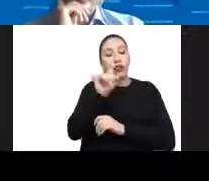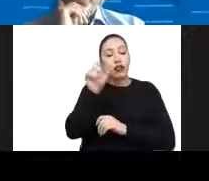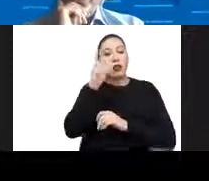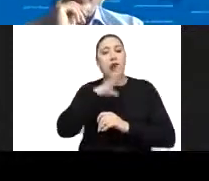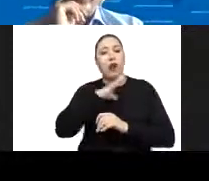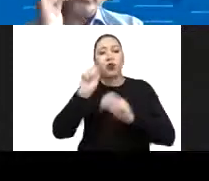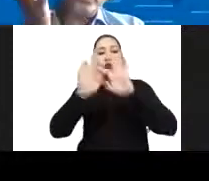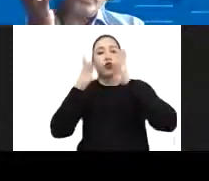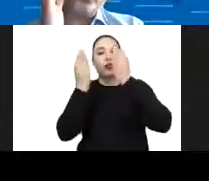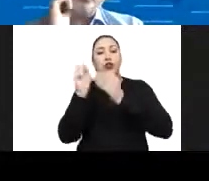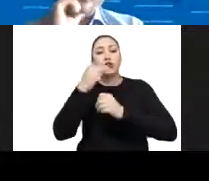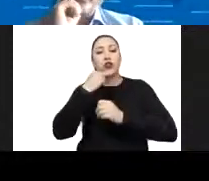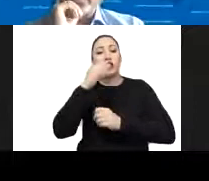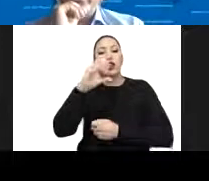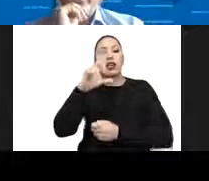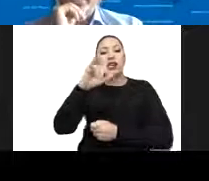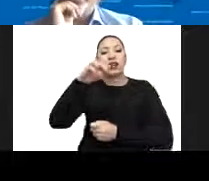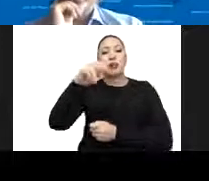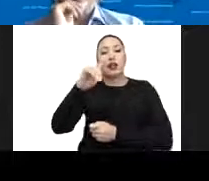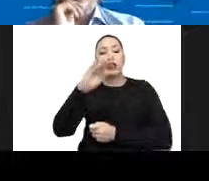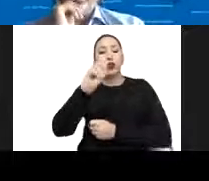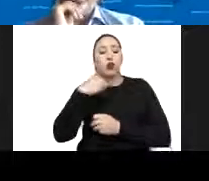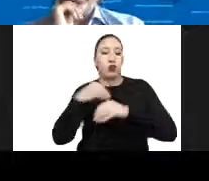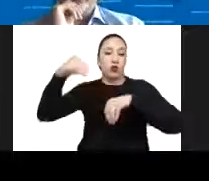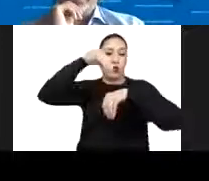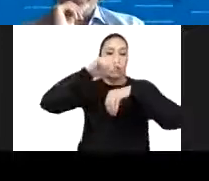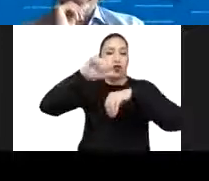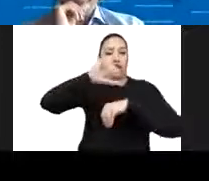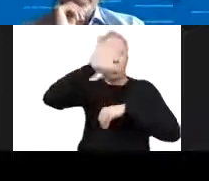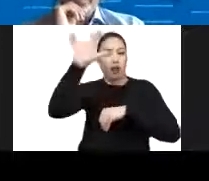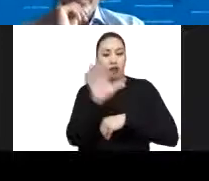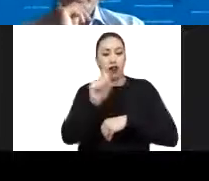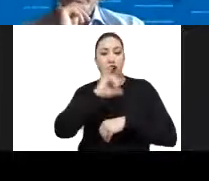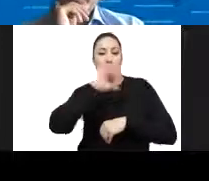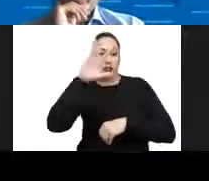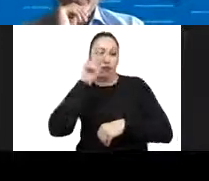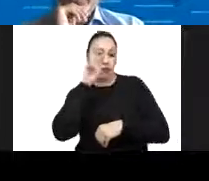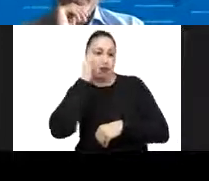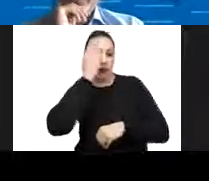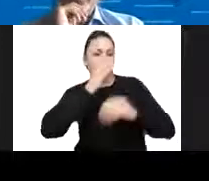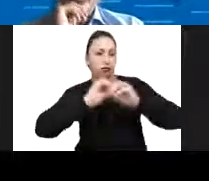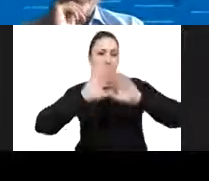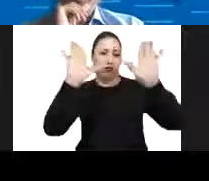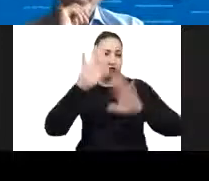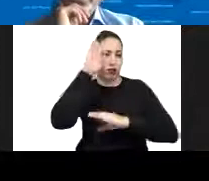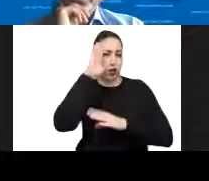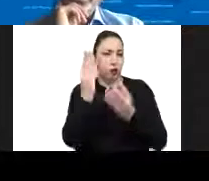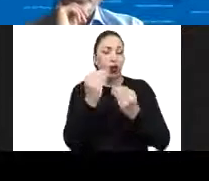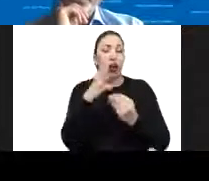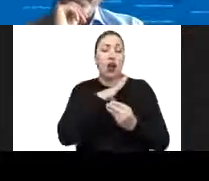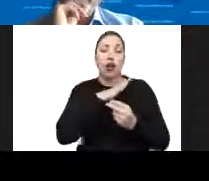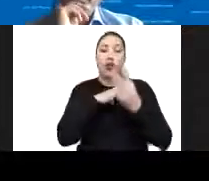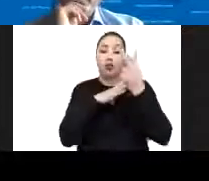climáticos regionales. En este caso ilustro África porque la imagen es bastante clara, y los dos divergen